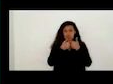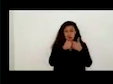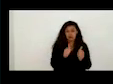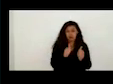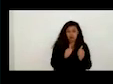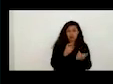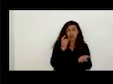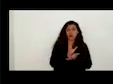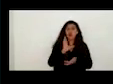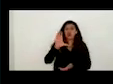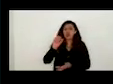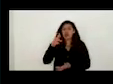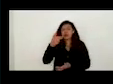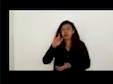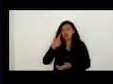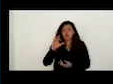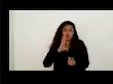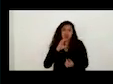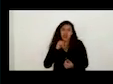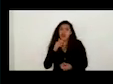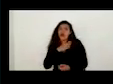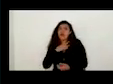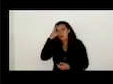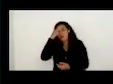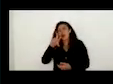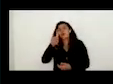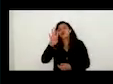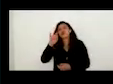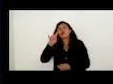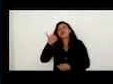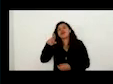dando carbohidratos, ya no tiene proteína.